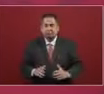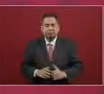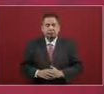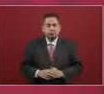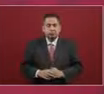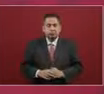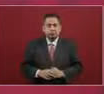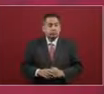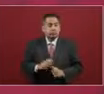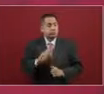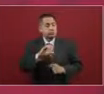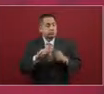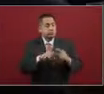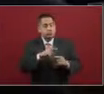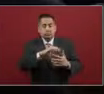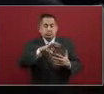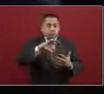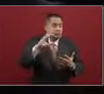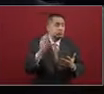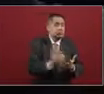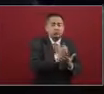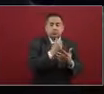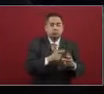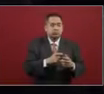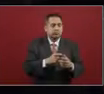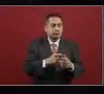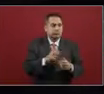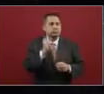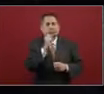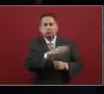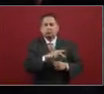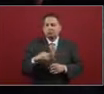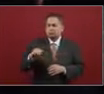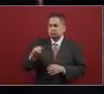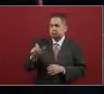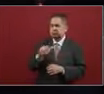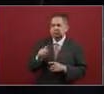Ya cuando ganó, le entregó Mexicana